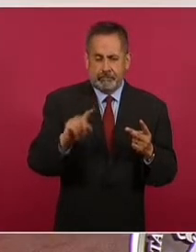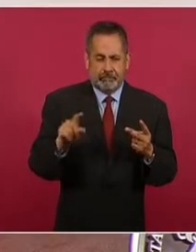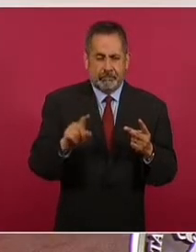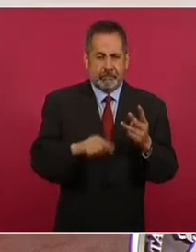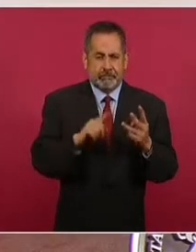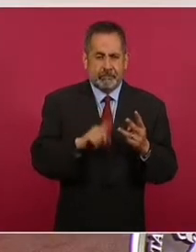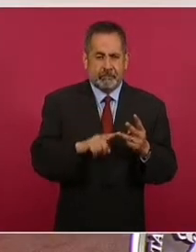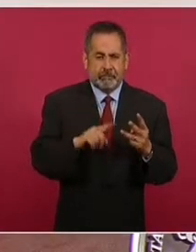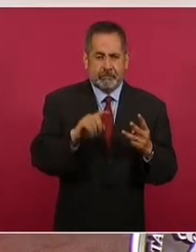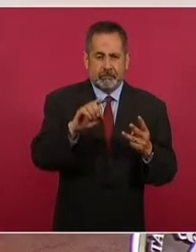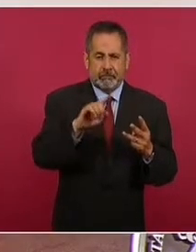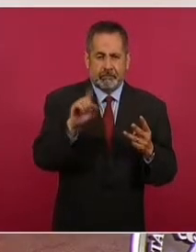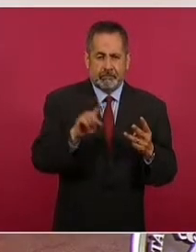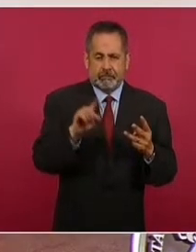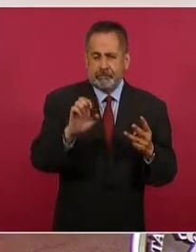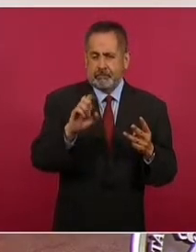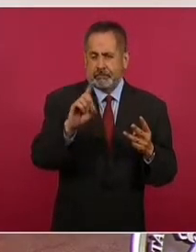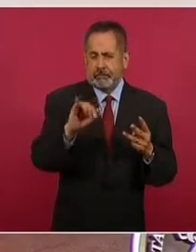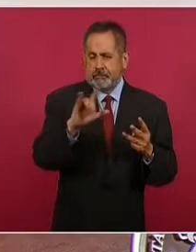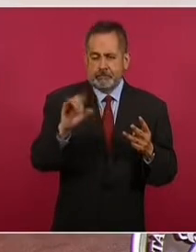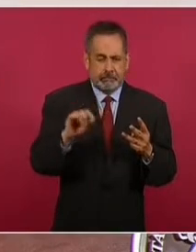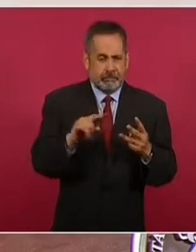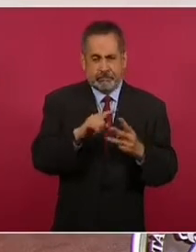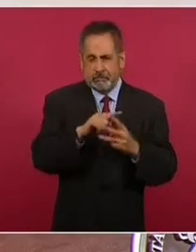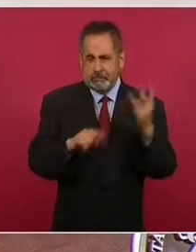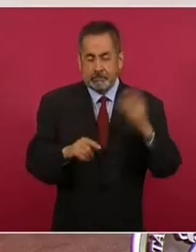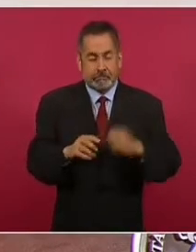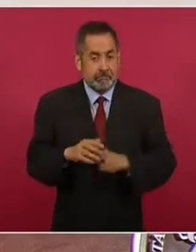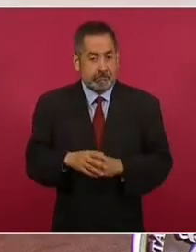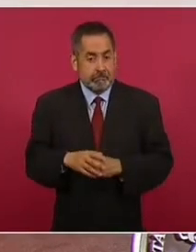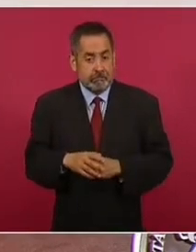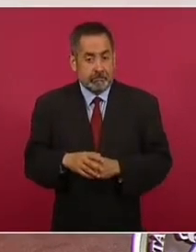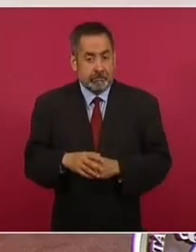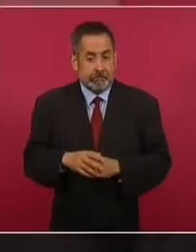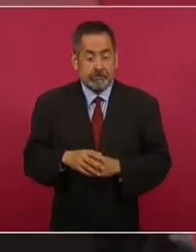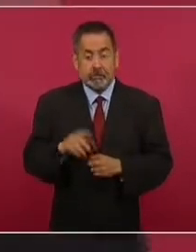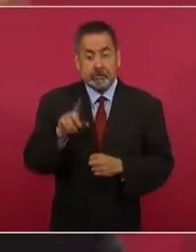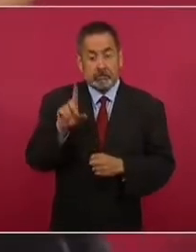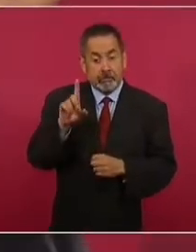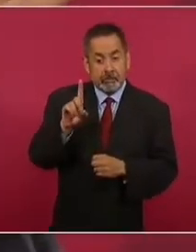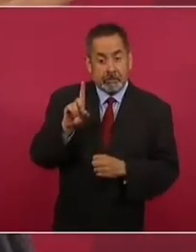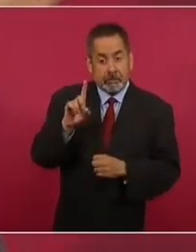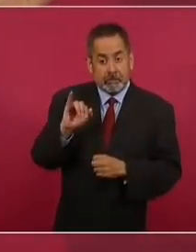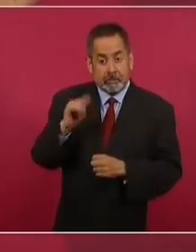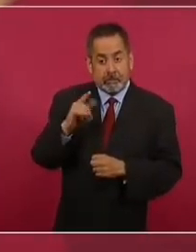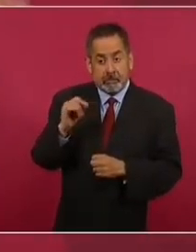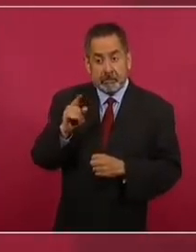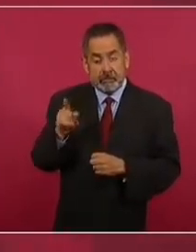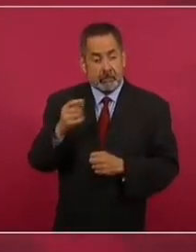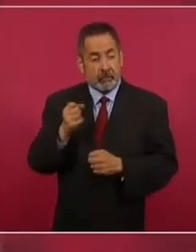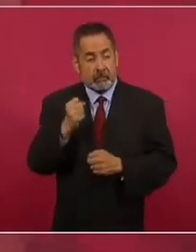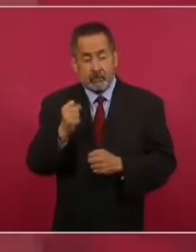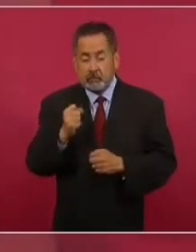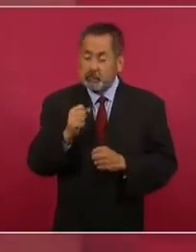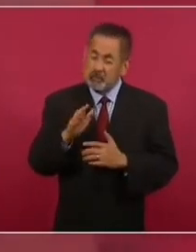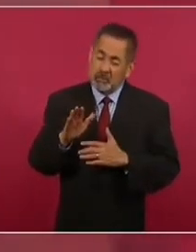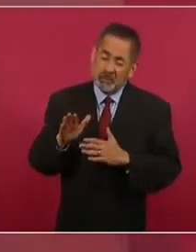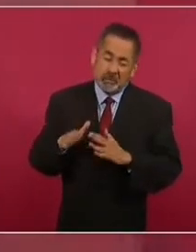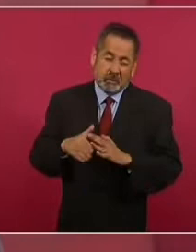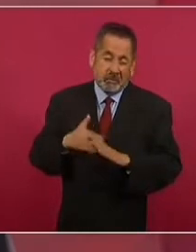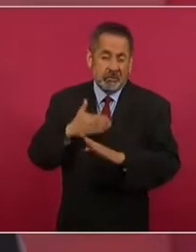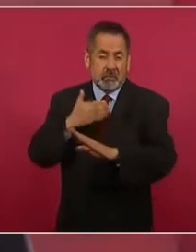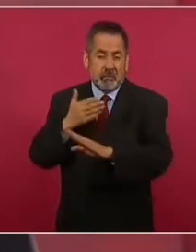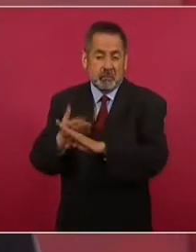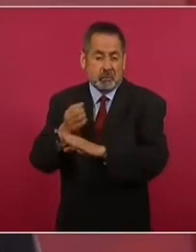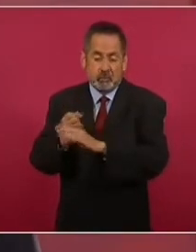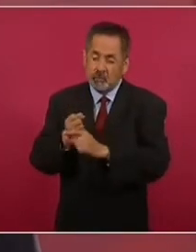y Zedillo. Y se le fue Diego al ingeniero